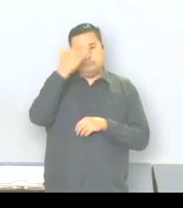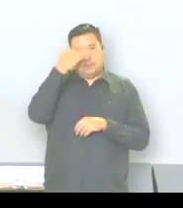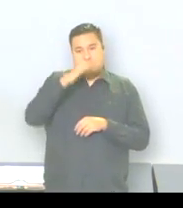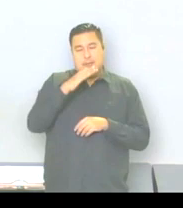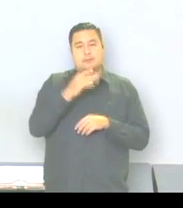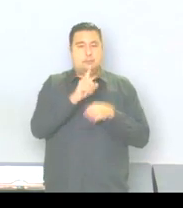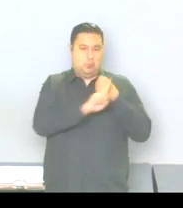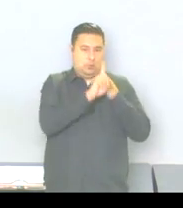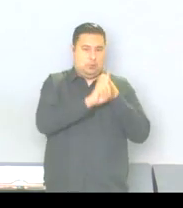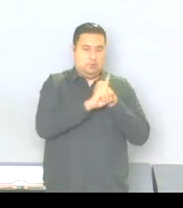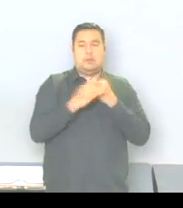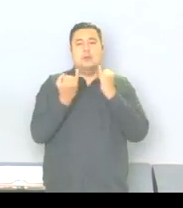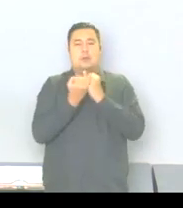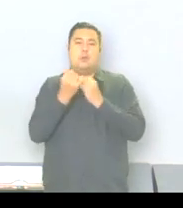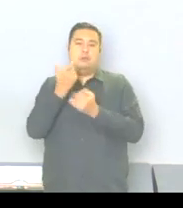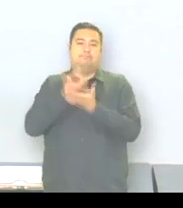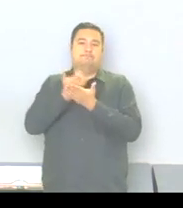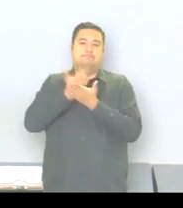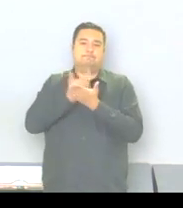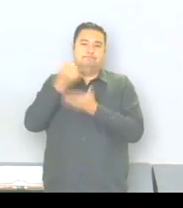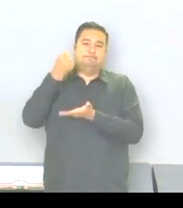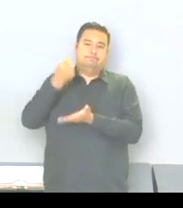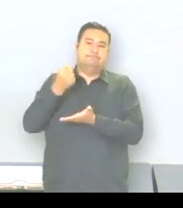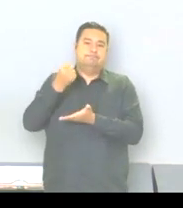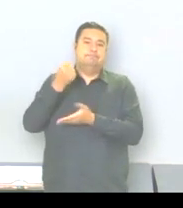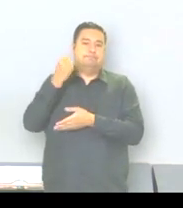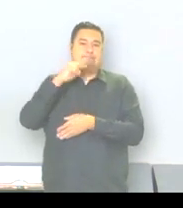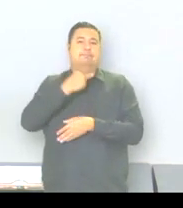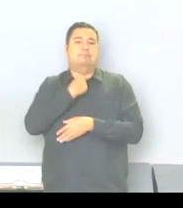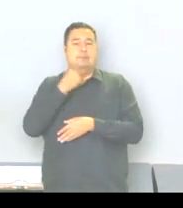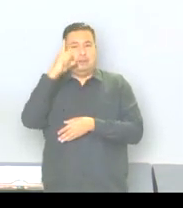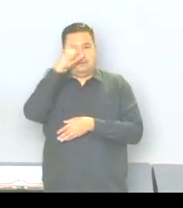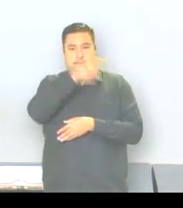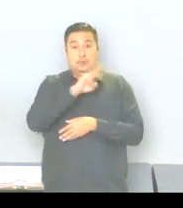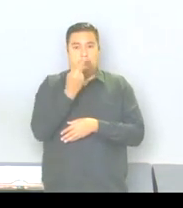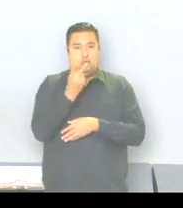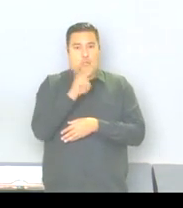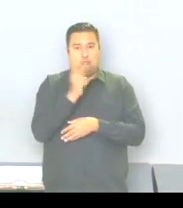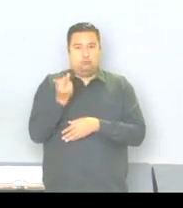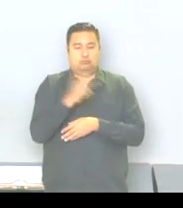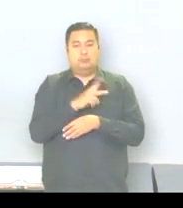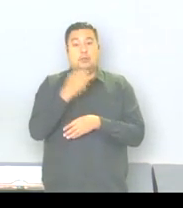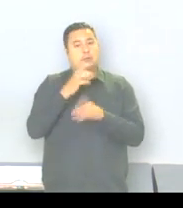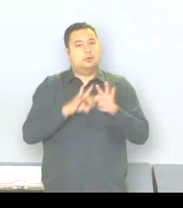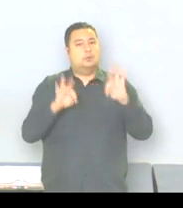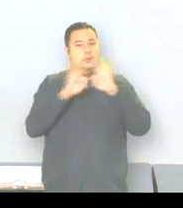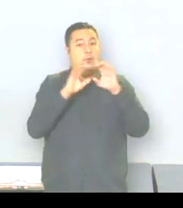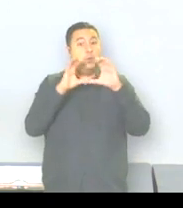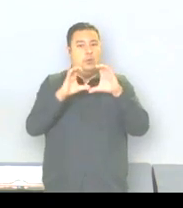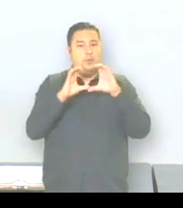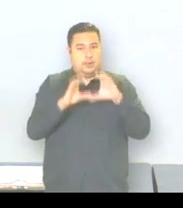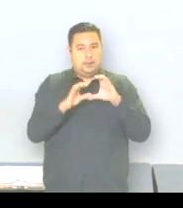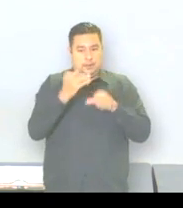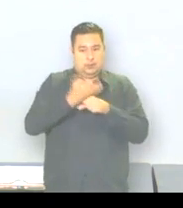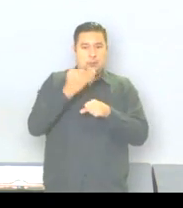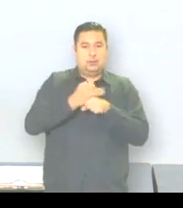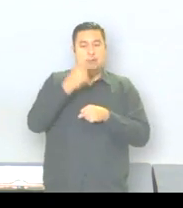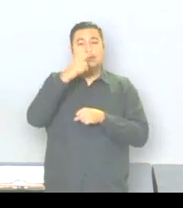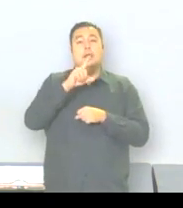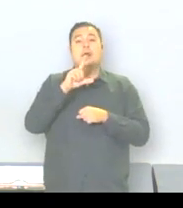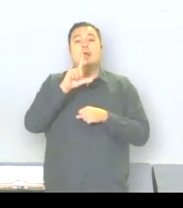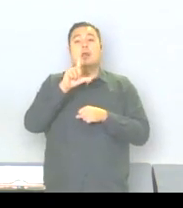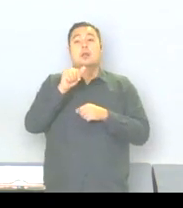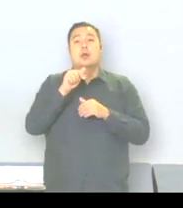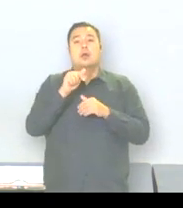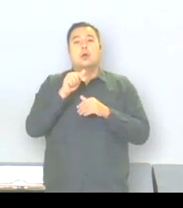parte económica. Tenemos que ser muy cuidadosos con los pasos que vamos dando para evitar repuntes, para